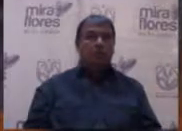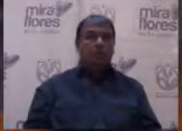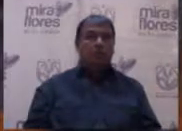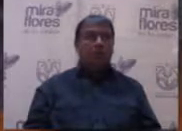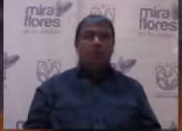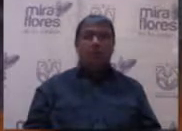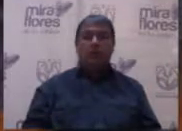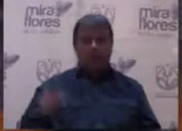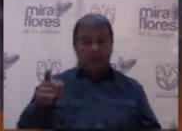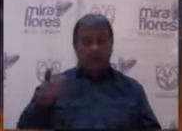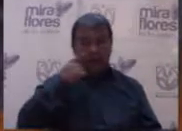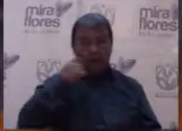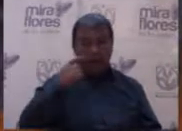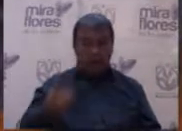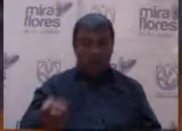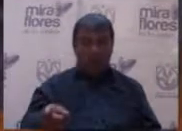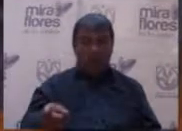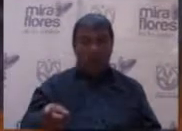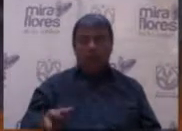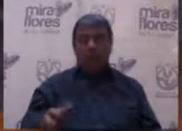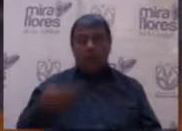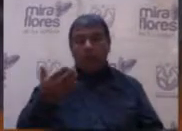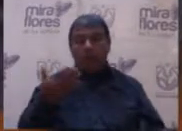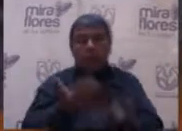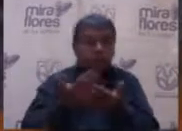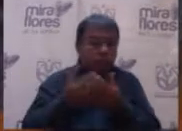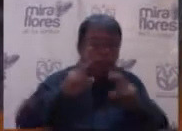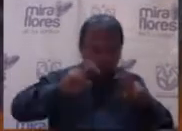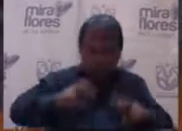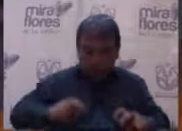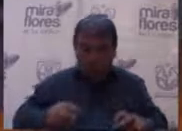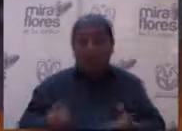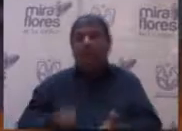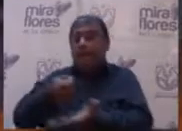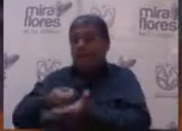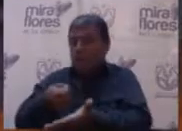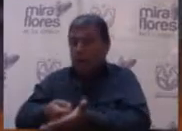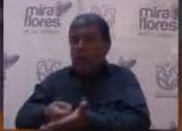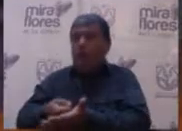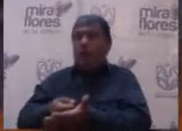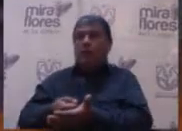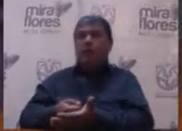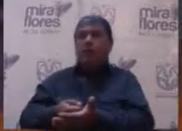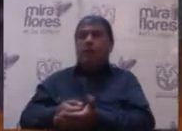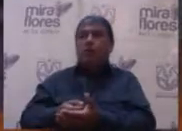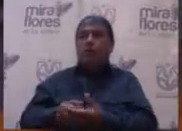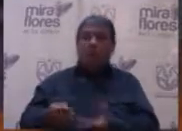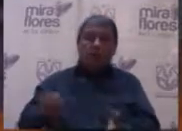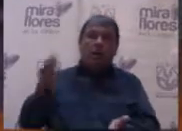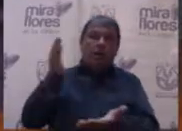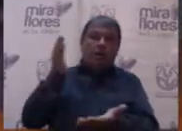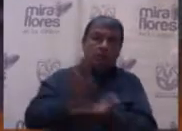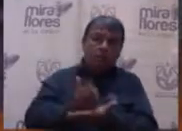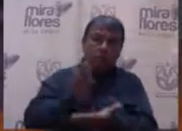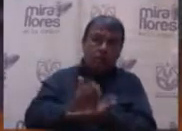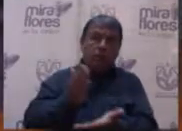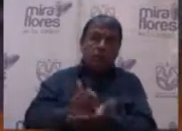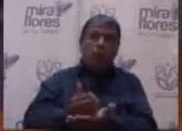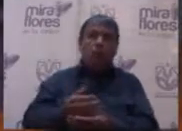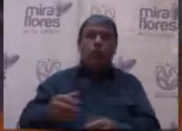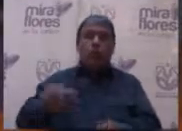Él, después de verificar todo y de haber pagado la multa,